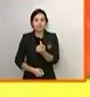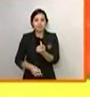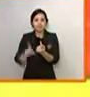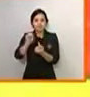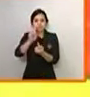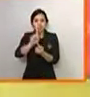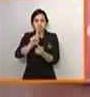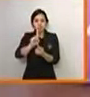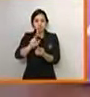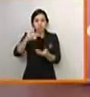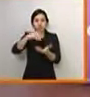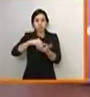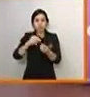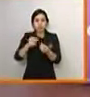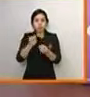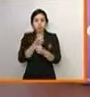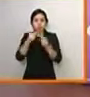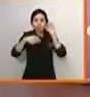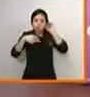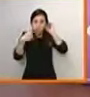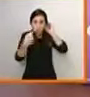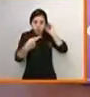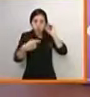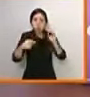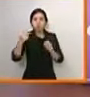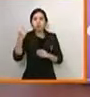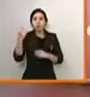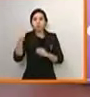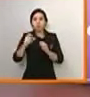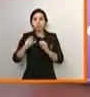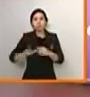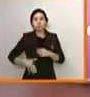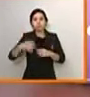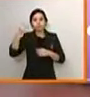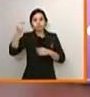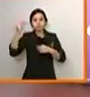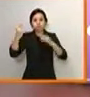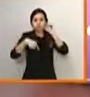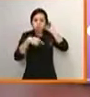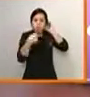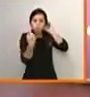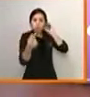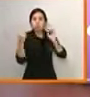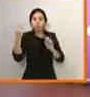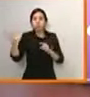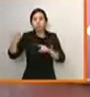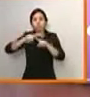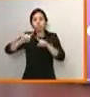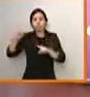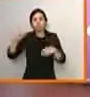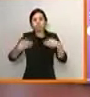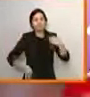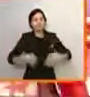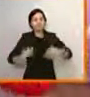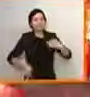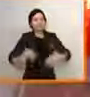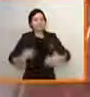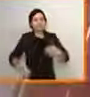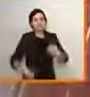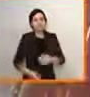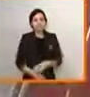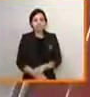1. Repito el número ganador para la diaria 11, perro, y para más uno, 11 más uno. Felicidades.